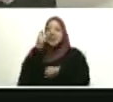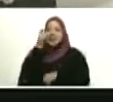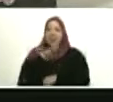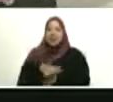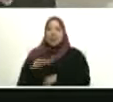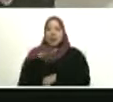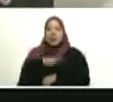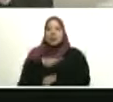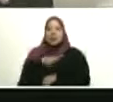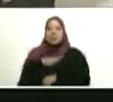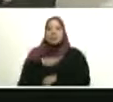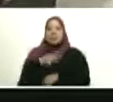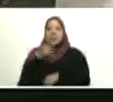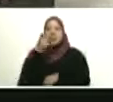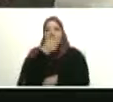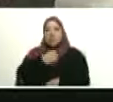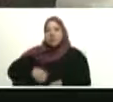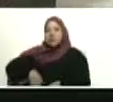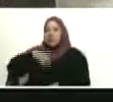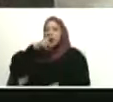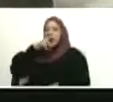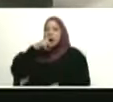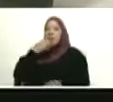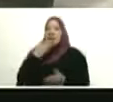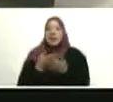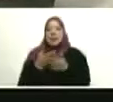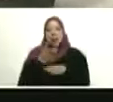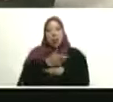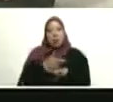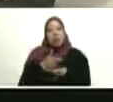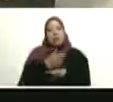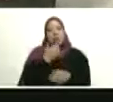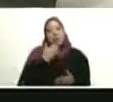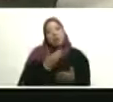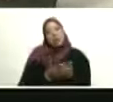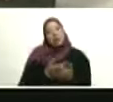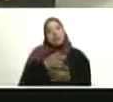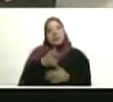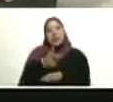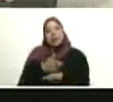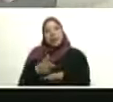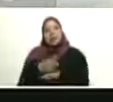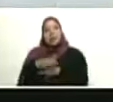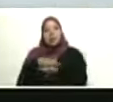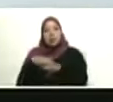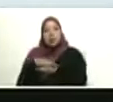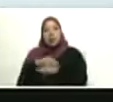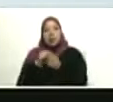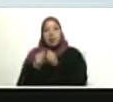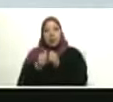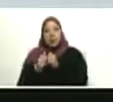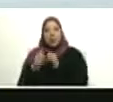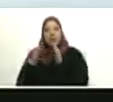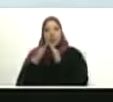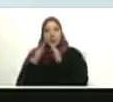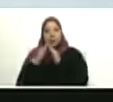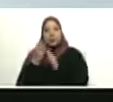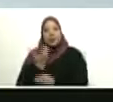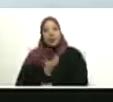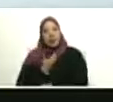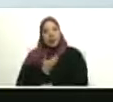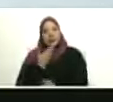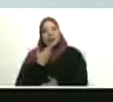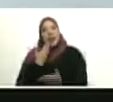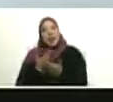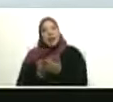Gracias a usted, presidente Nicolás Maduro. Gracias, gobernador. Gracias, viceministro. Gracias, alcalde. Gracias a la gran